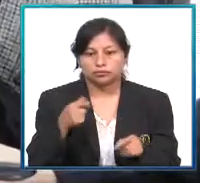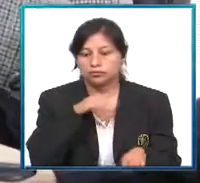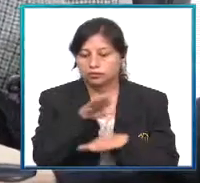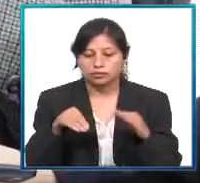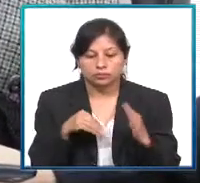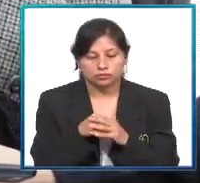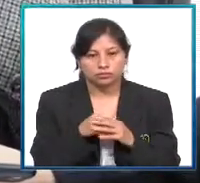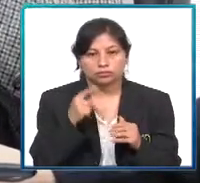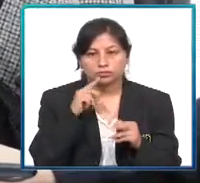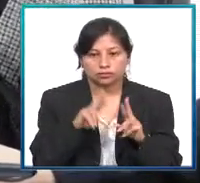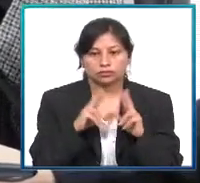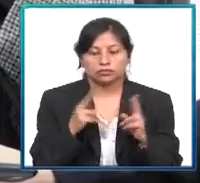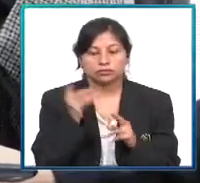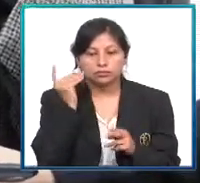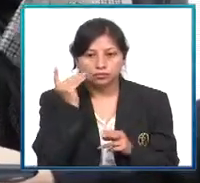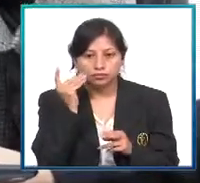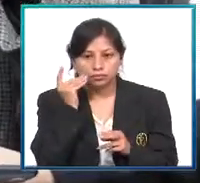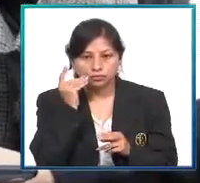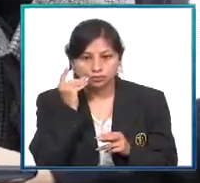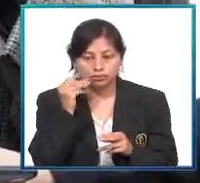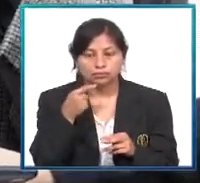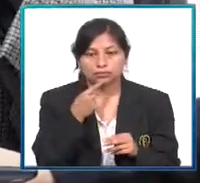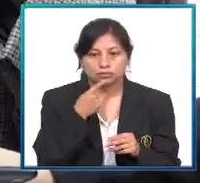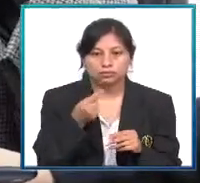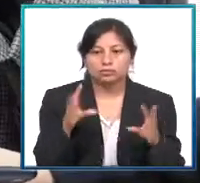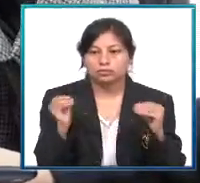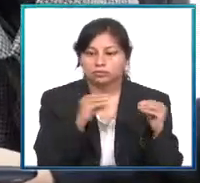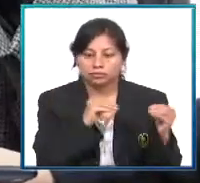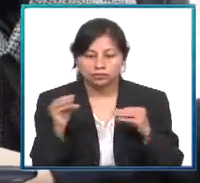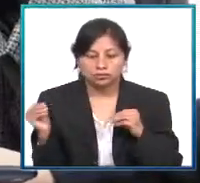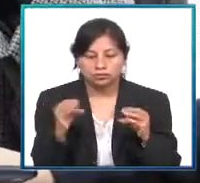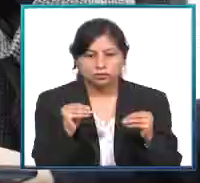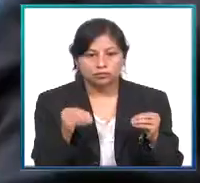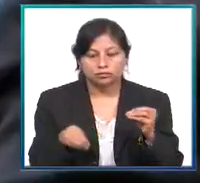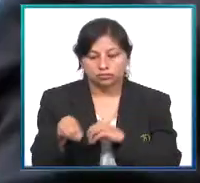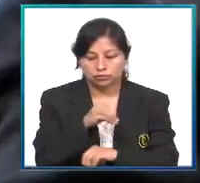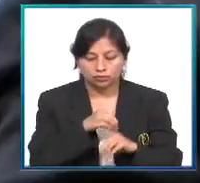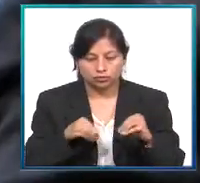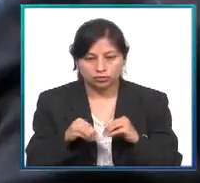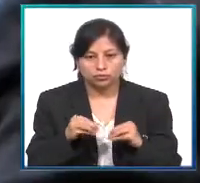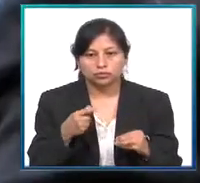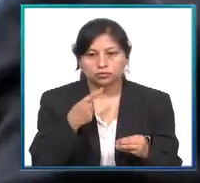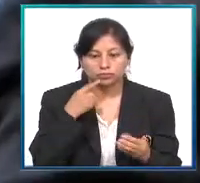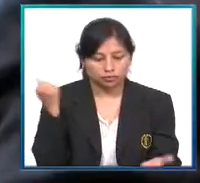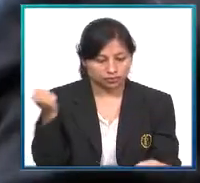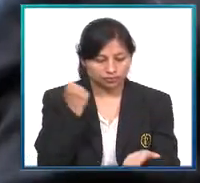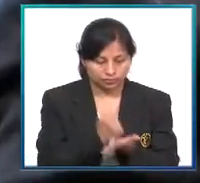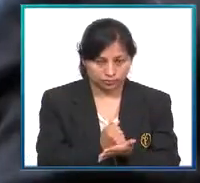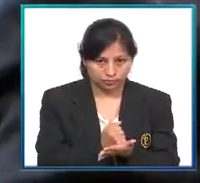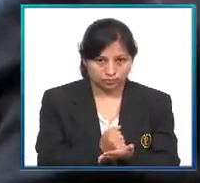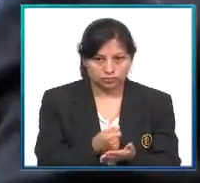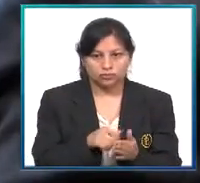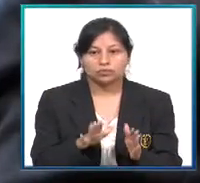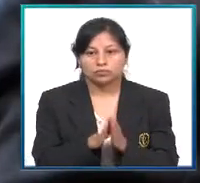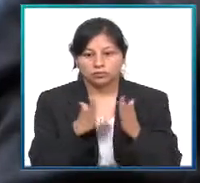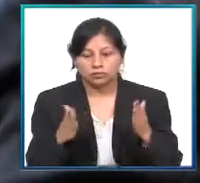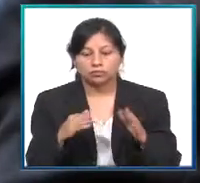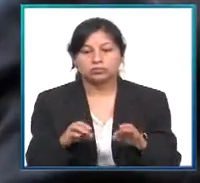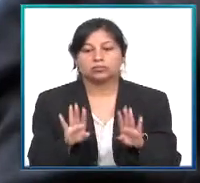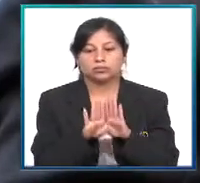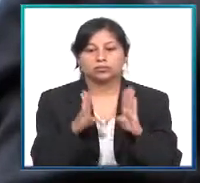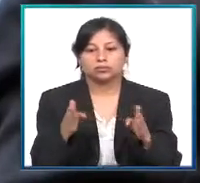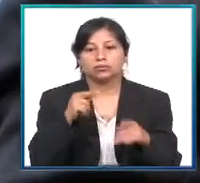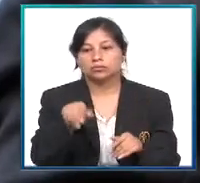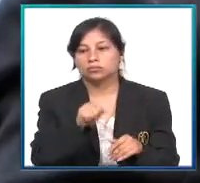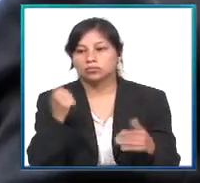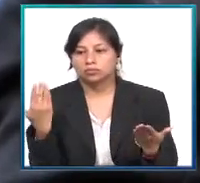Todos, se reunió con el director general de Migración para dialogar sobre la modernización del pasaporte guatemalteco, reapertura del país y